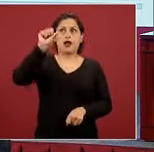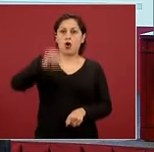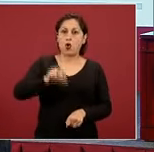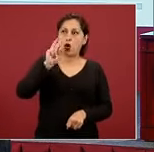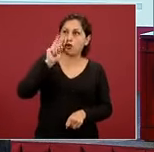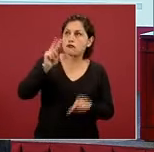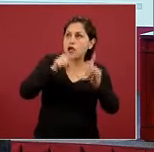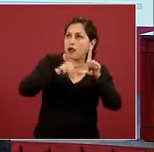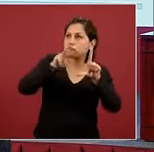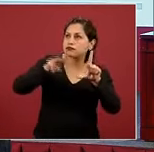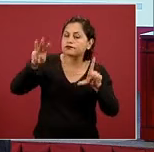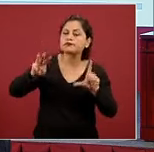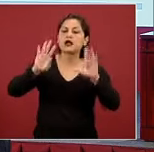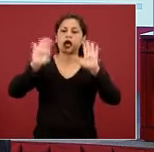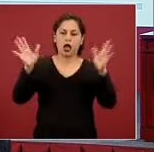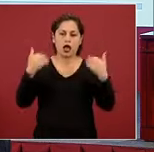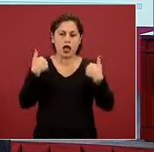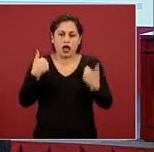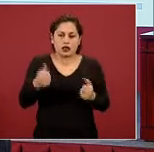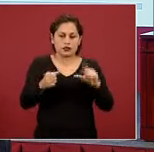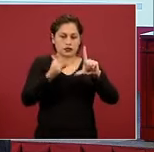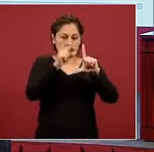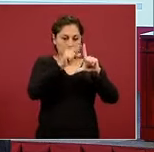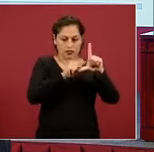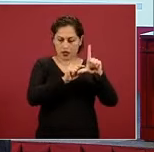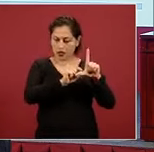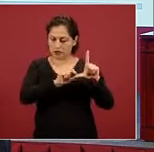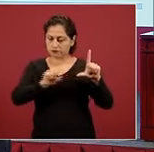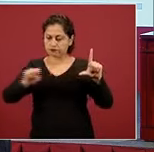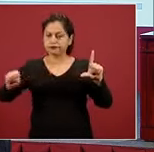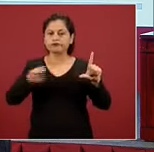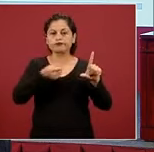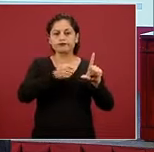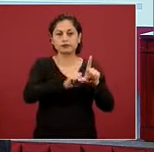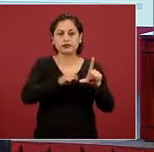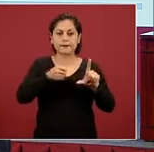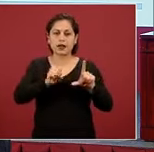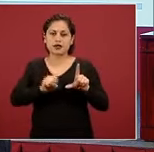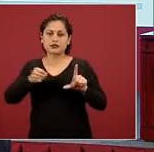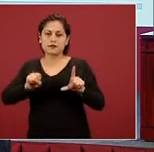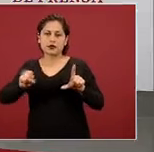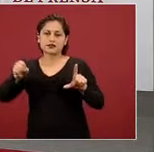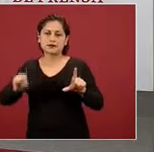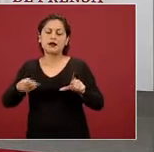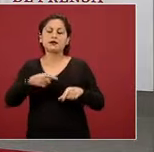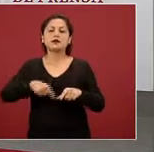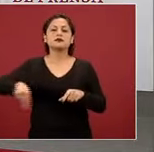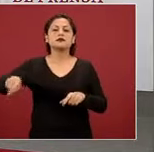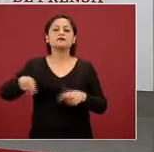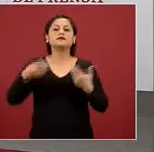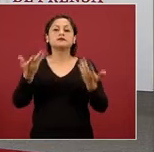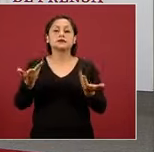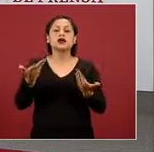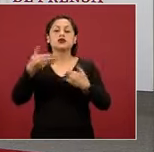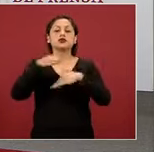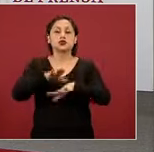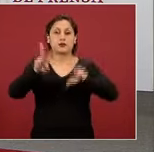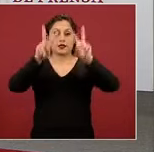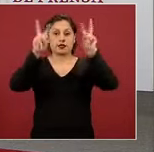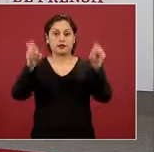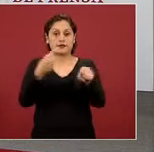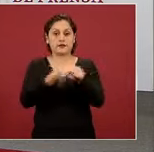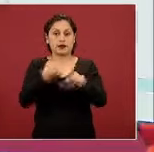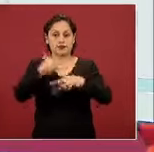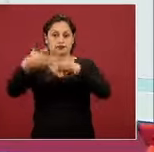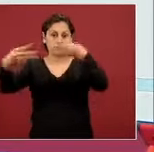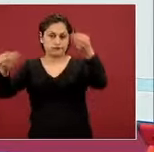tenga presente. Una curva epidémica es una representación visual, gráfica, de lo que ocurre con una epidemia. Aquí lo que